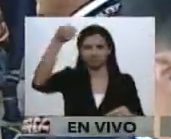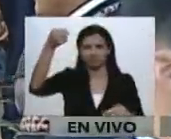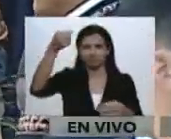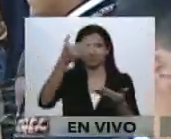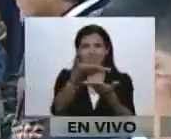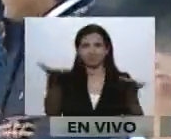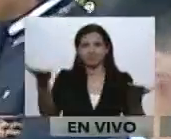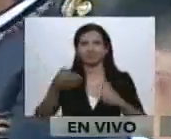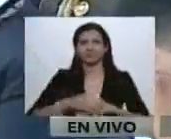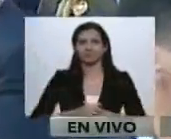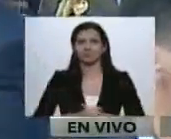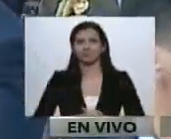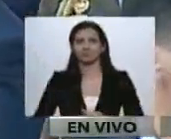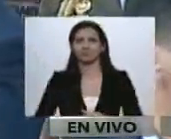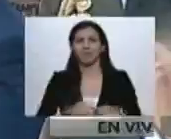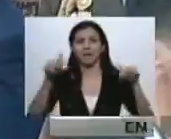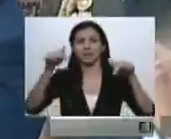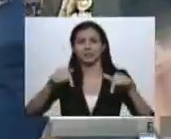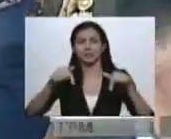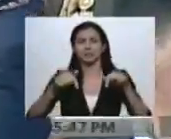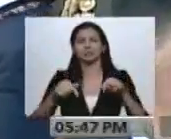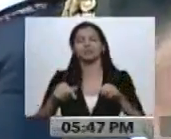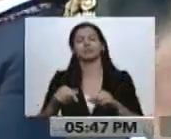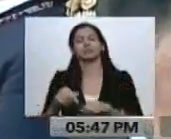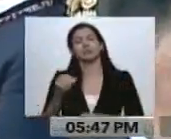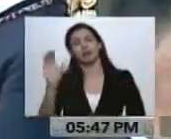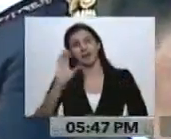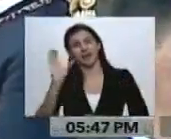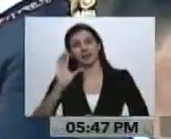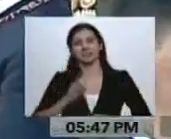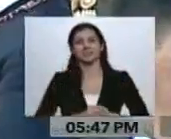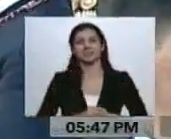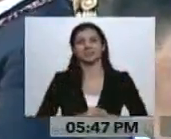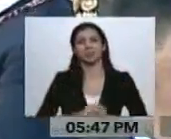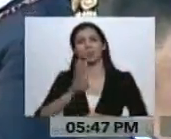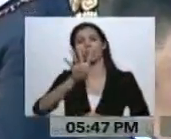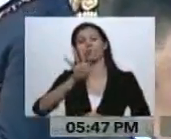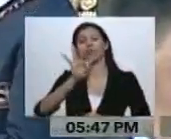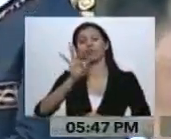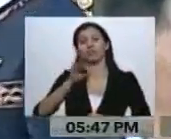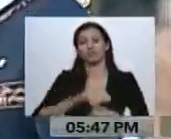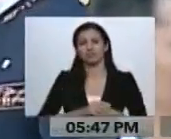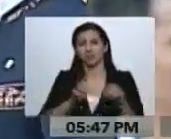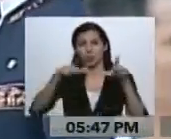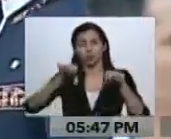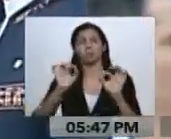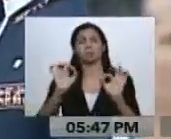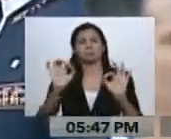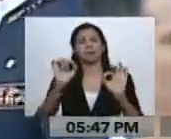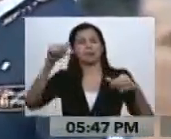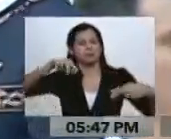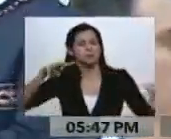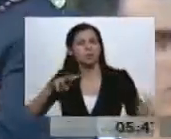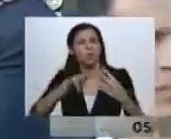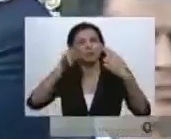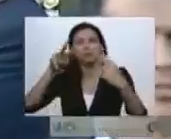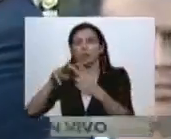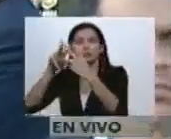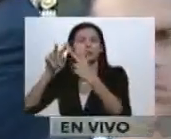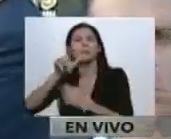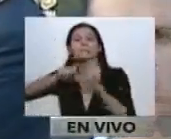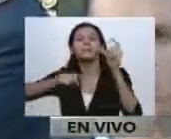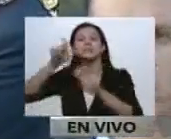presentes acá en el oeste de la ciudad de Caracas, lugar que se ha convertido en el punto de encuentro de todos los